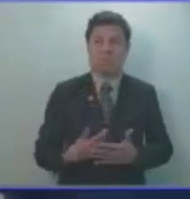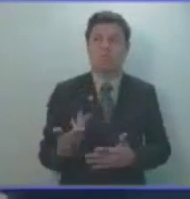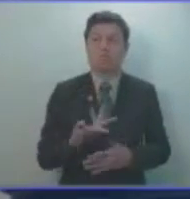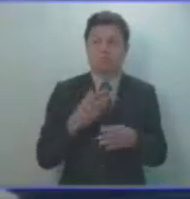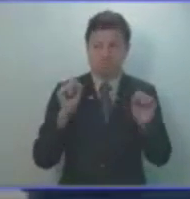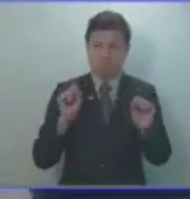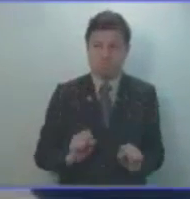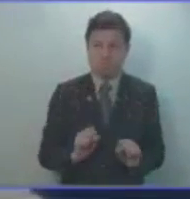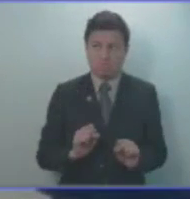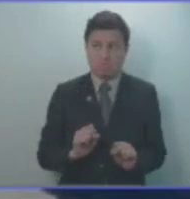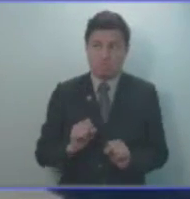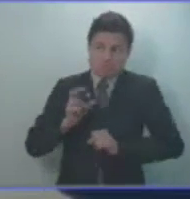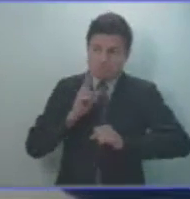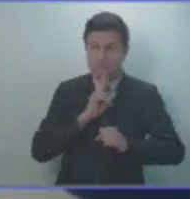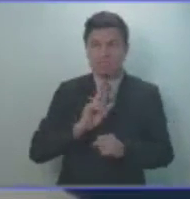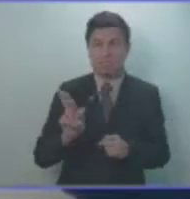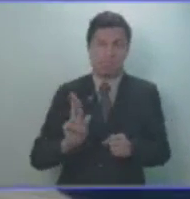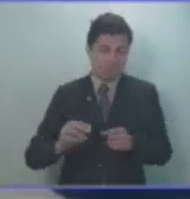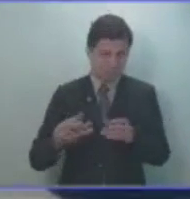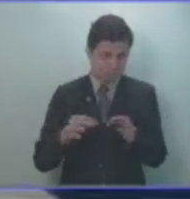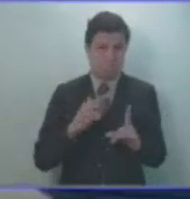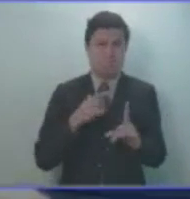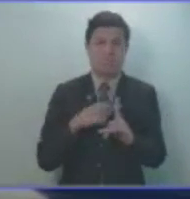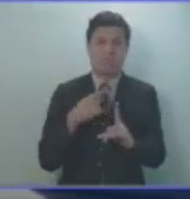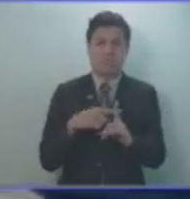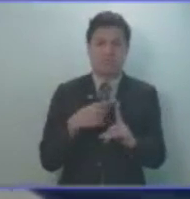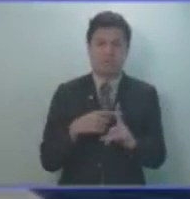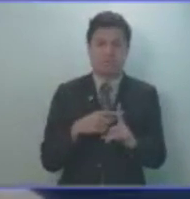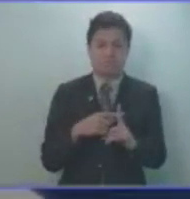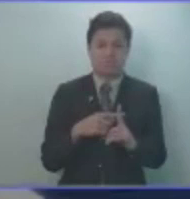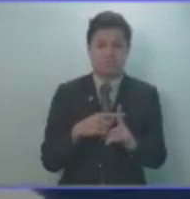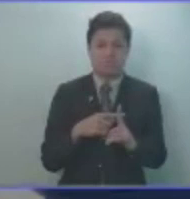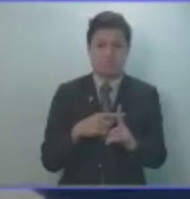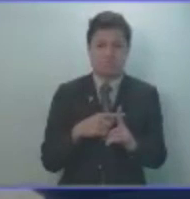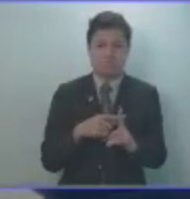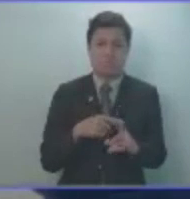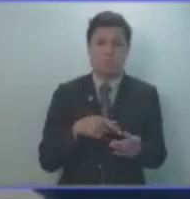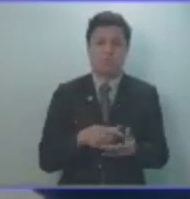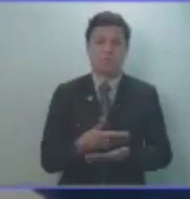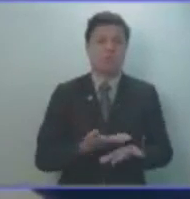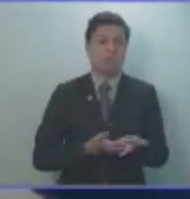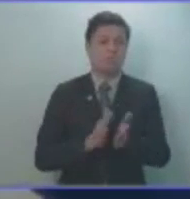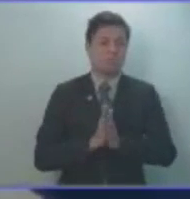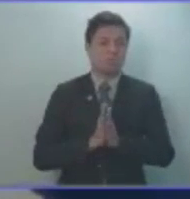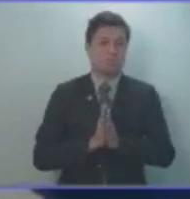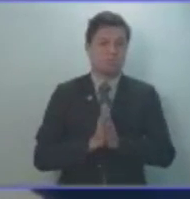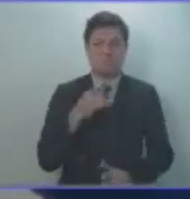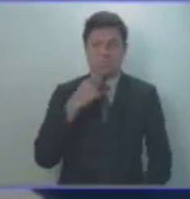podamos dar respuesta positiva a esas aspiraciones y demandas.